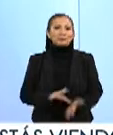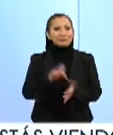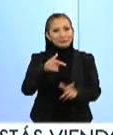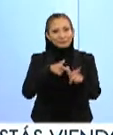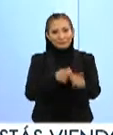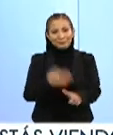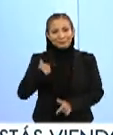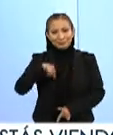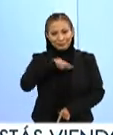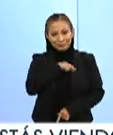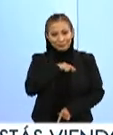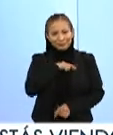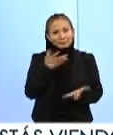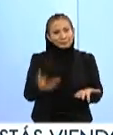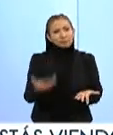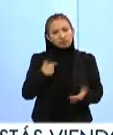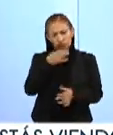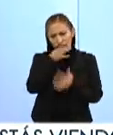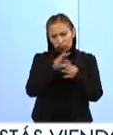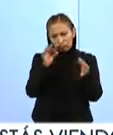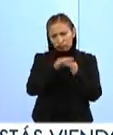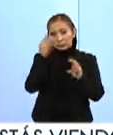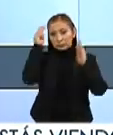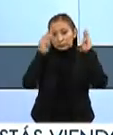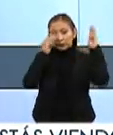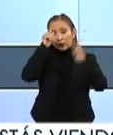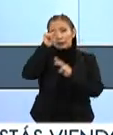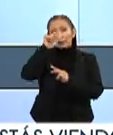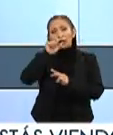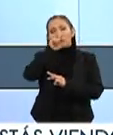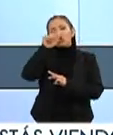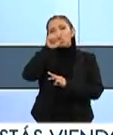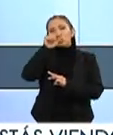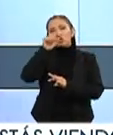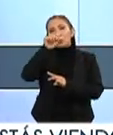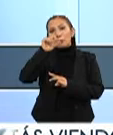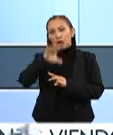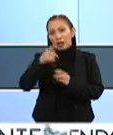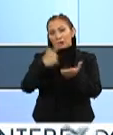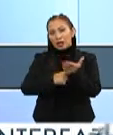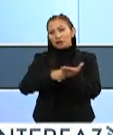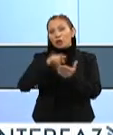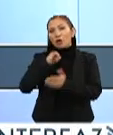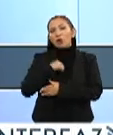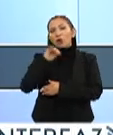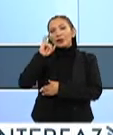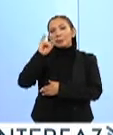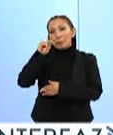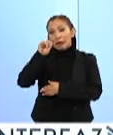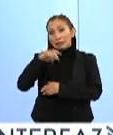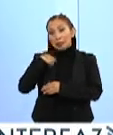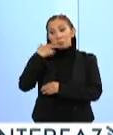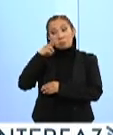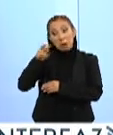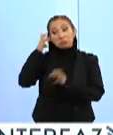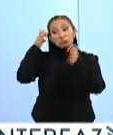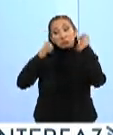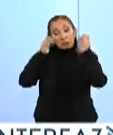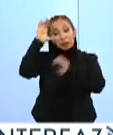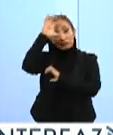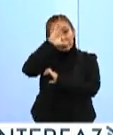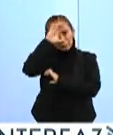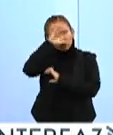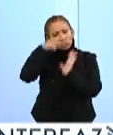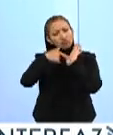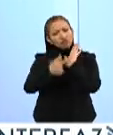Gracias por continuar con nosotros. Les comento que el Museo Tesosomoc del Instituto Politécnico Nacional recibe una exhibición de